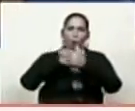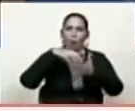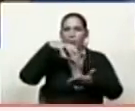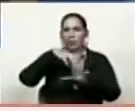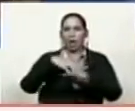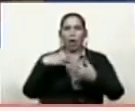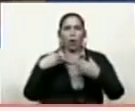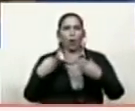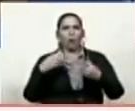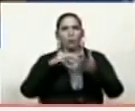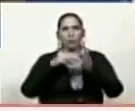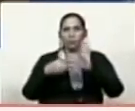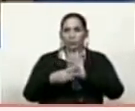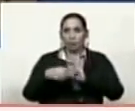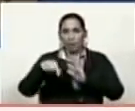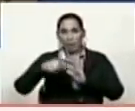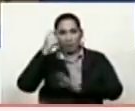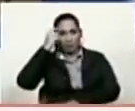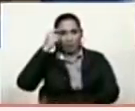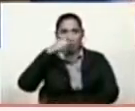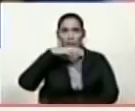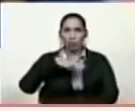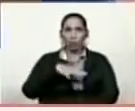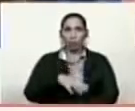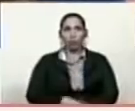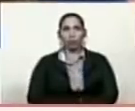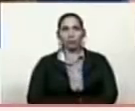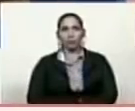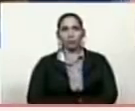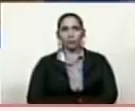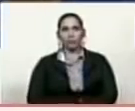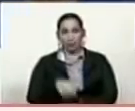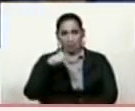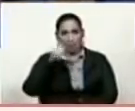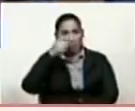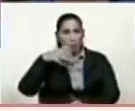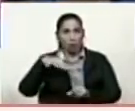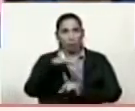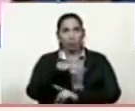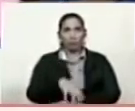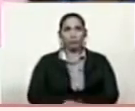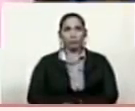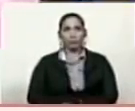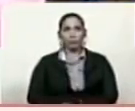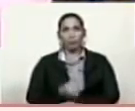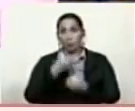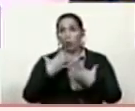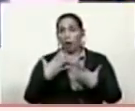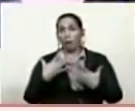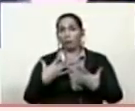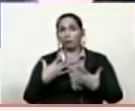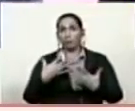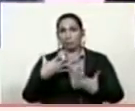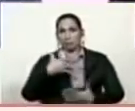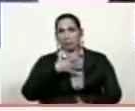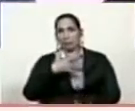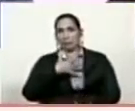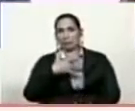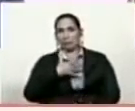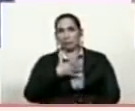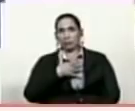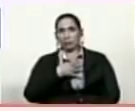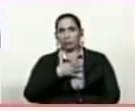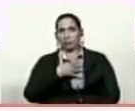¿cómo es su lectura ante este día histórico y ante esta tribuna antiimperialista, este pueblo en vigilia? Sí, bueno, muy significativo, simbólico, estar